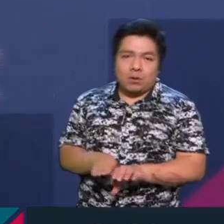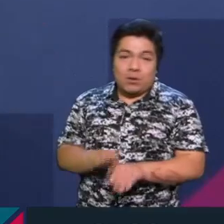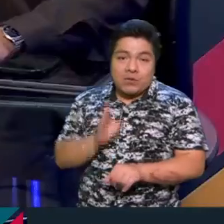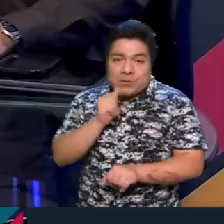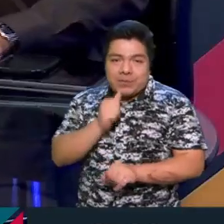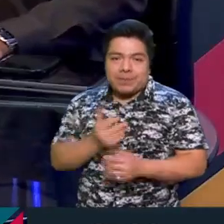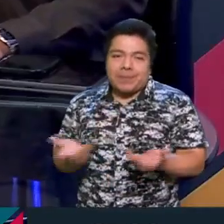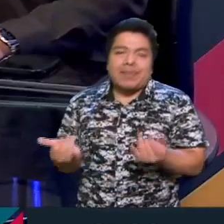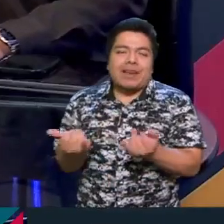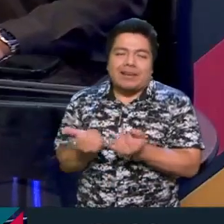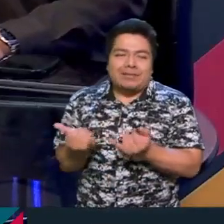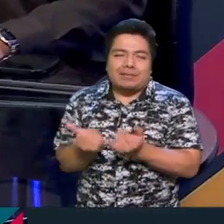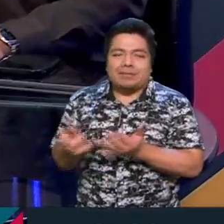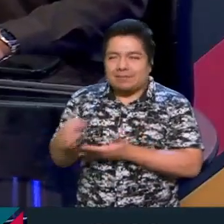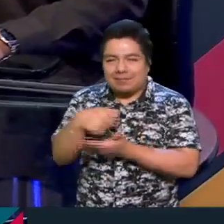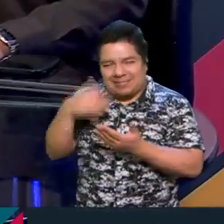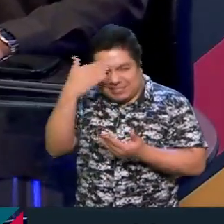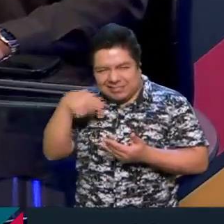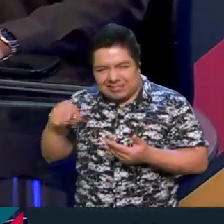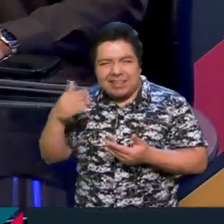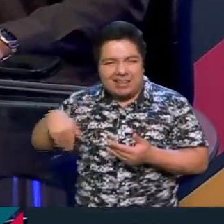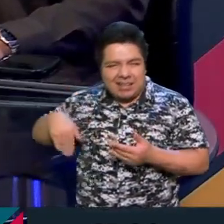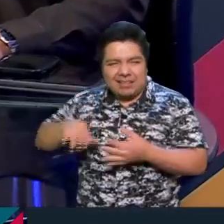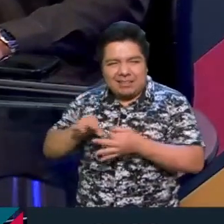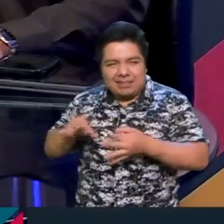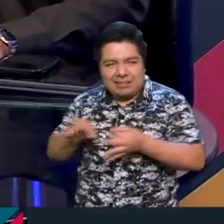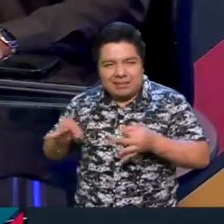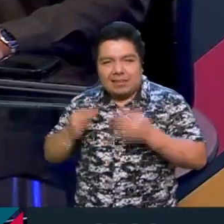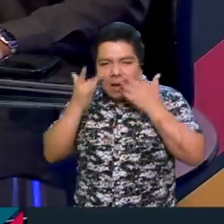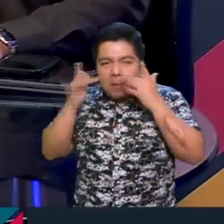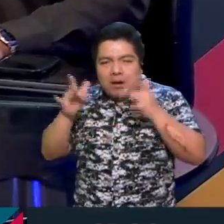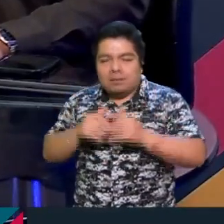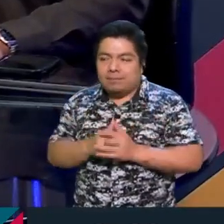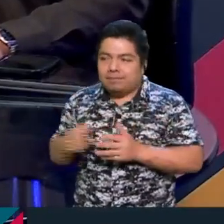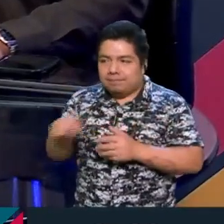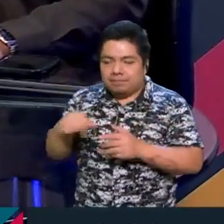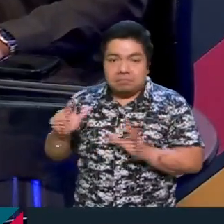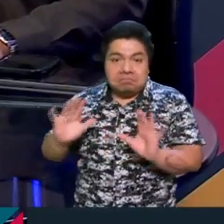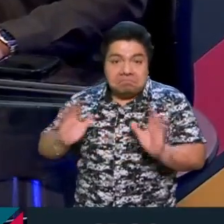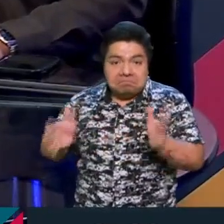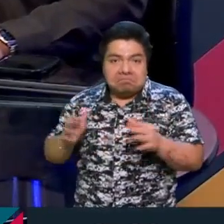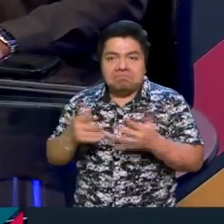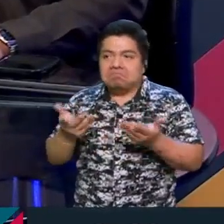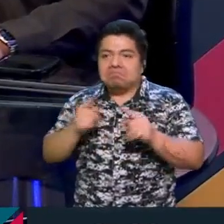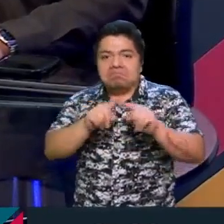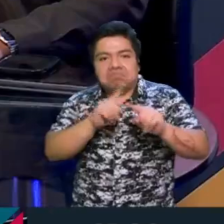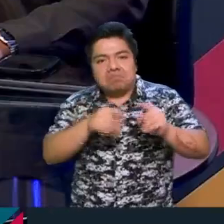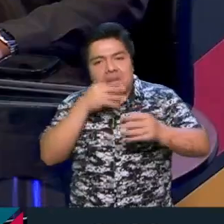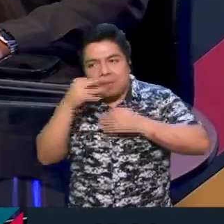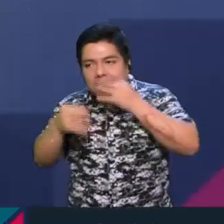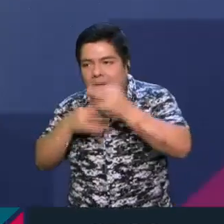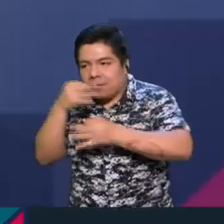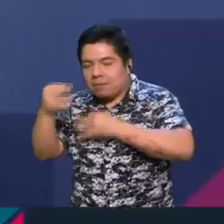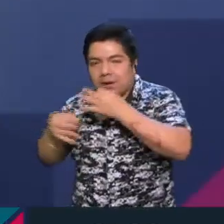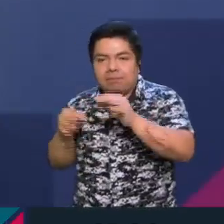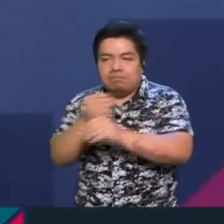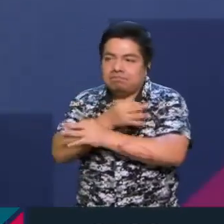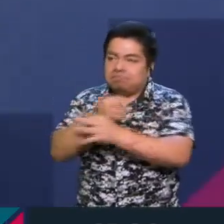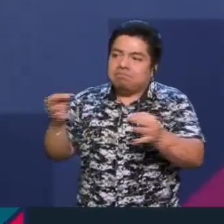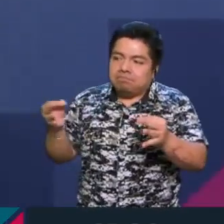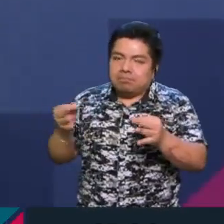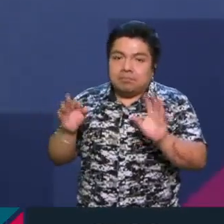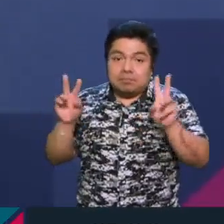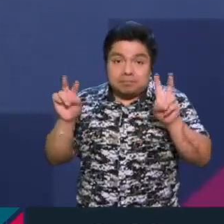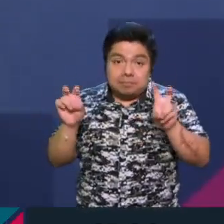urnas. Y además está en el ambiente lo que comentabas anteriormente sobre la renuncia que ya varios medios de comunicación han anunciado,